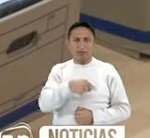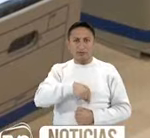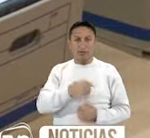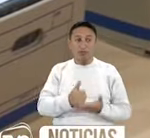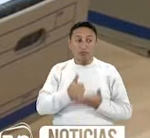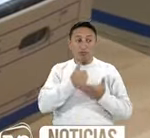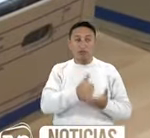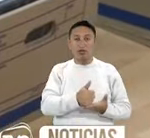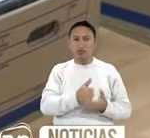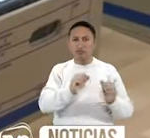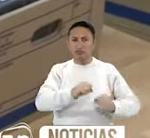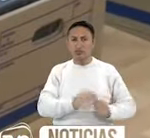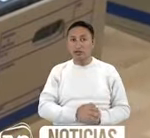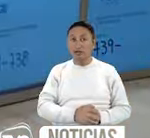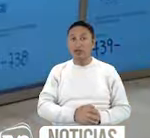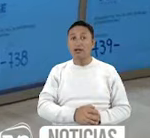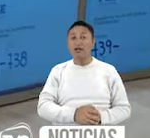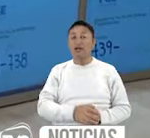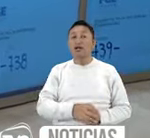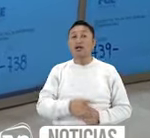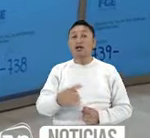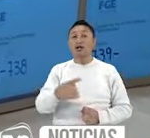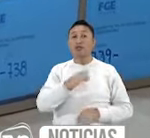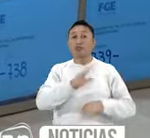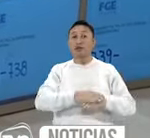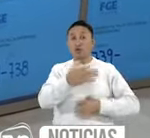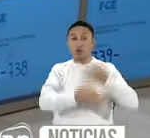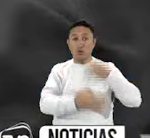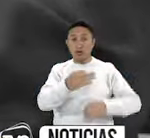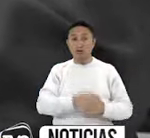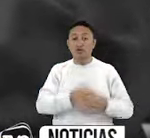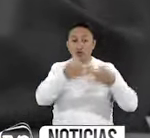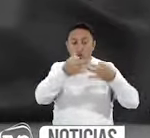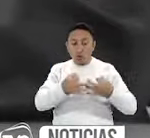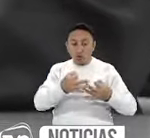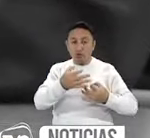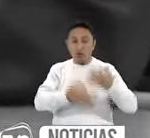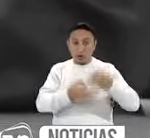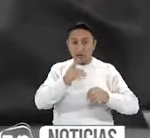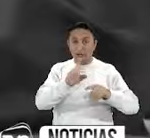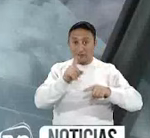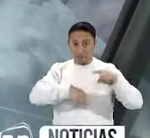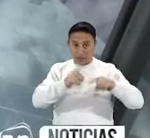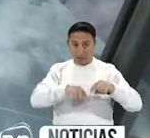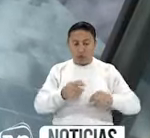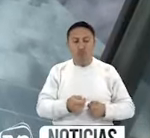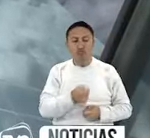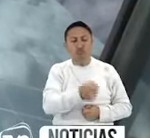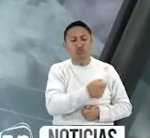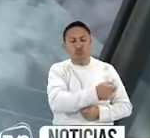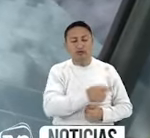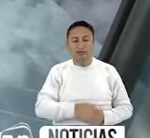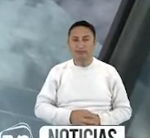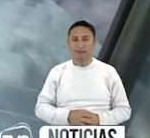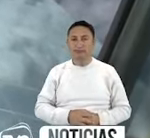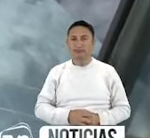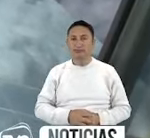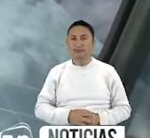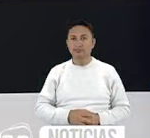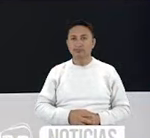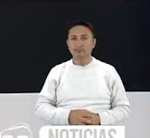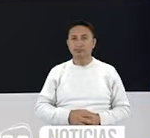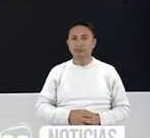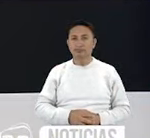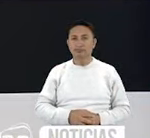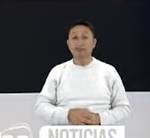para que los sorteos de las causas recayeran en jueces afines, informó Valeria Navarro. Un juez